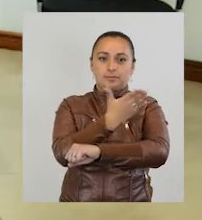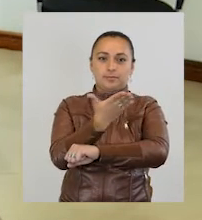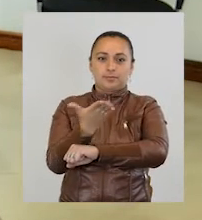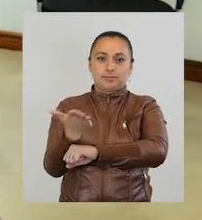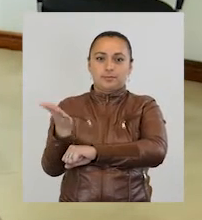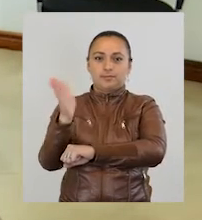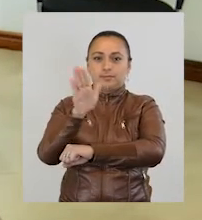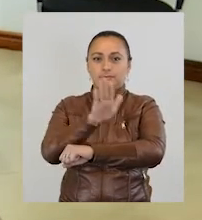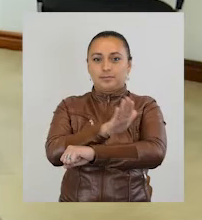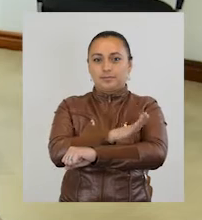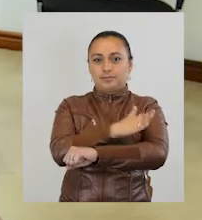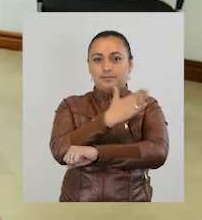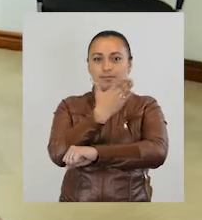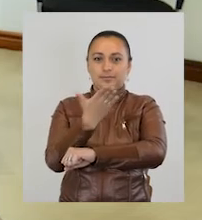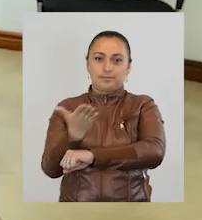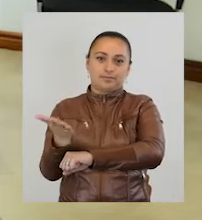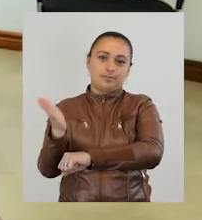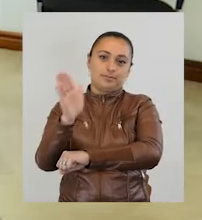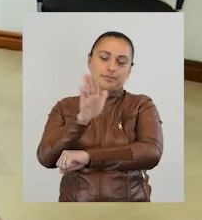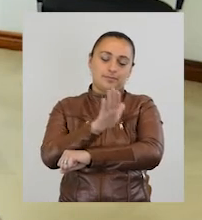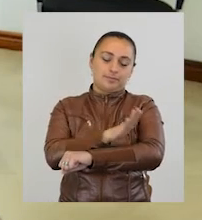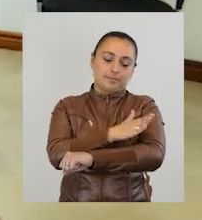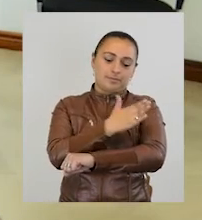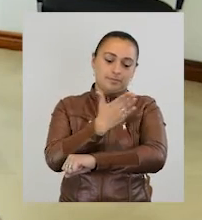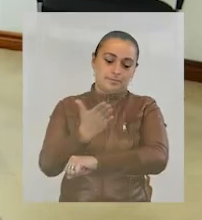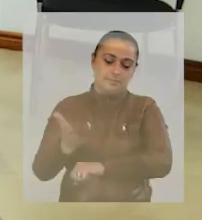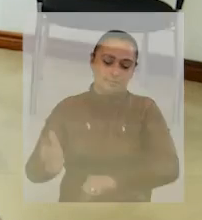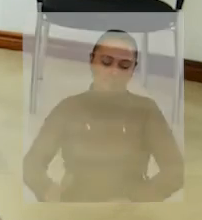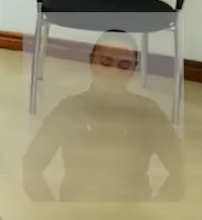Cordero de Dios, que